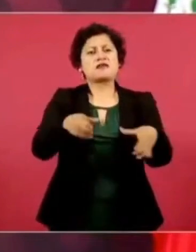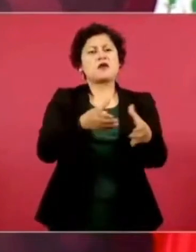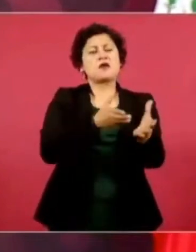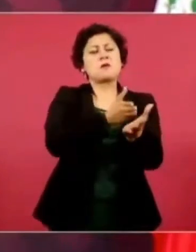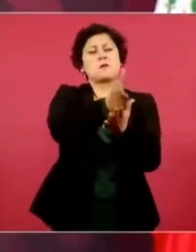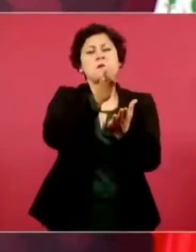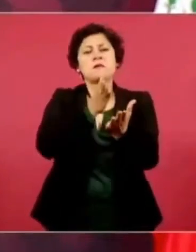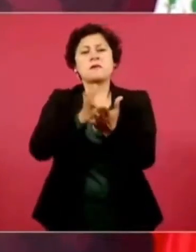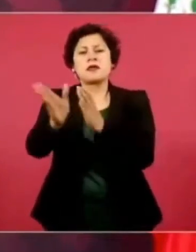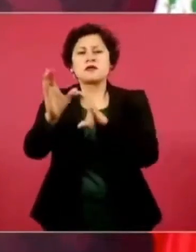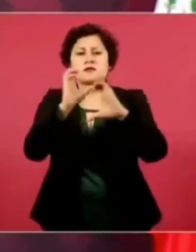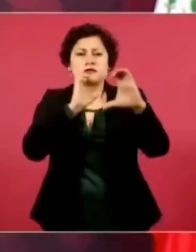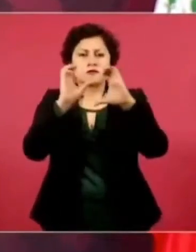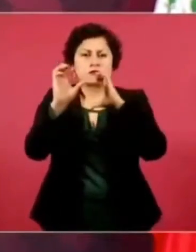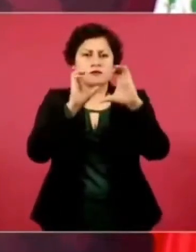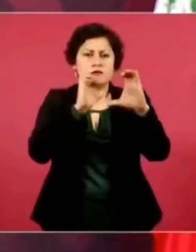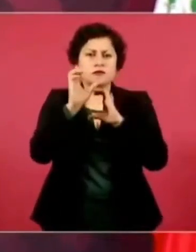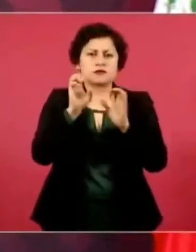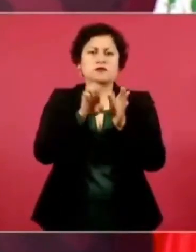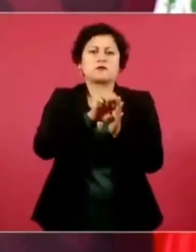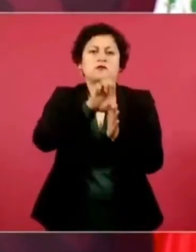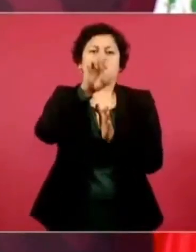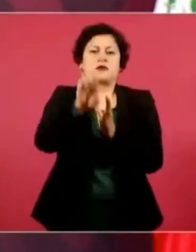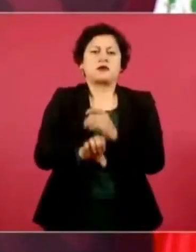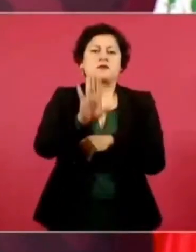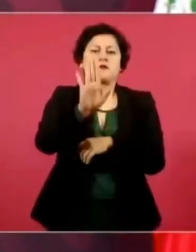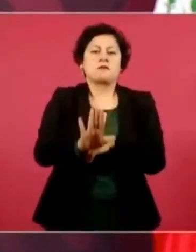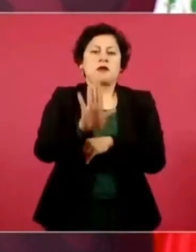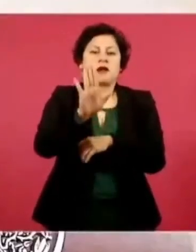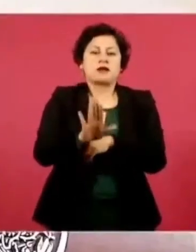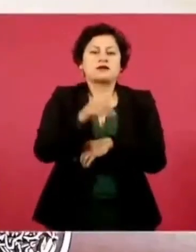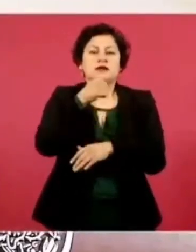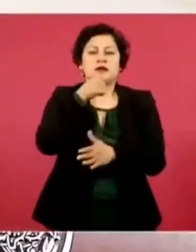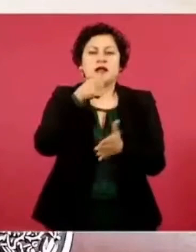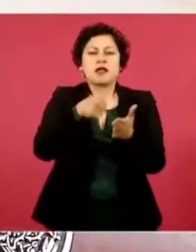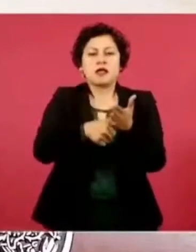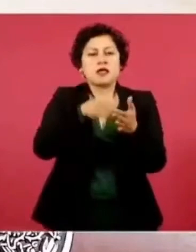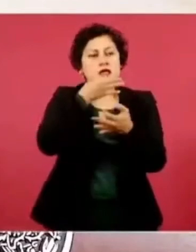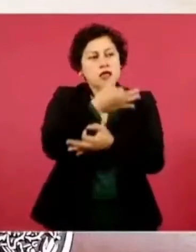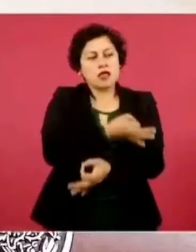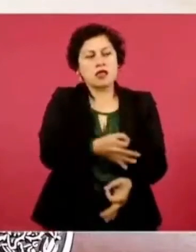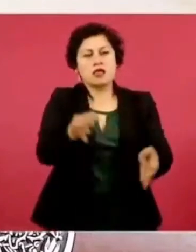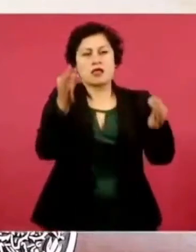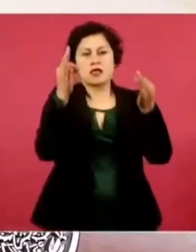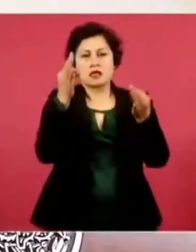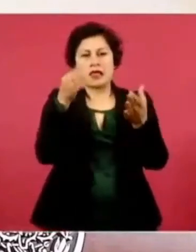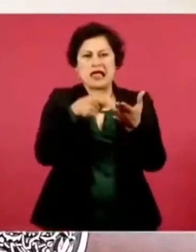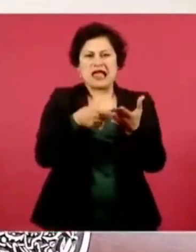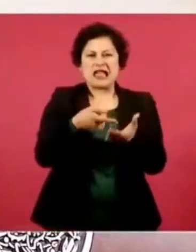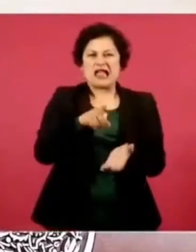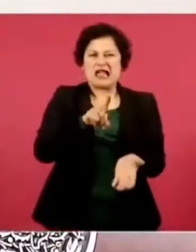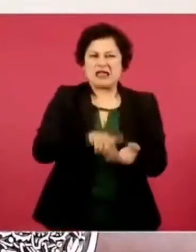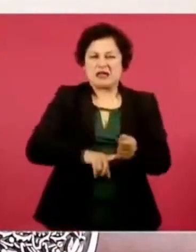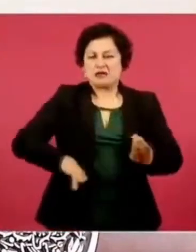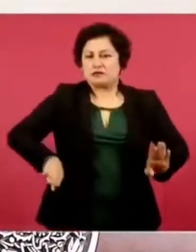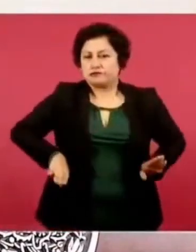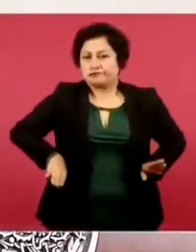que son como boletines del conservadurismo, empiezan a manejar de